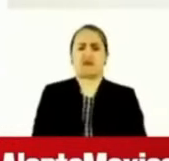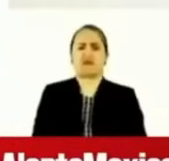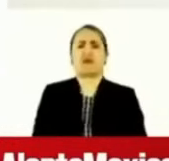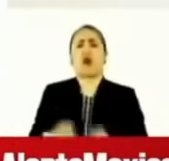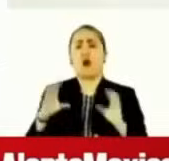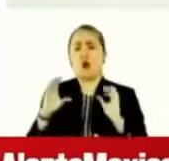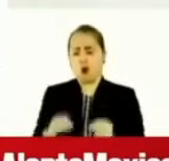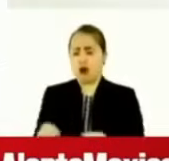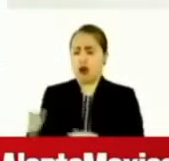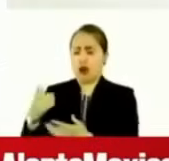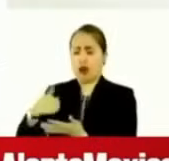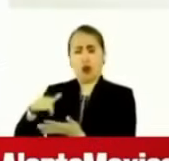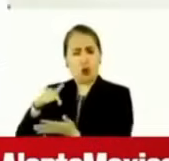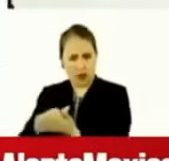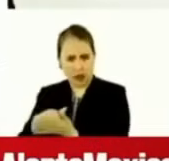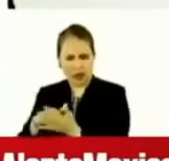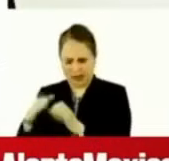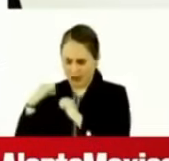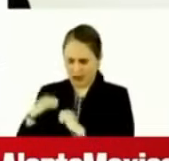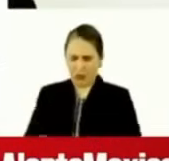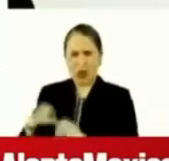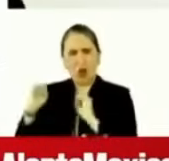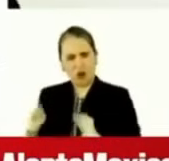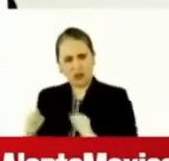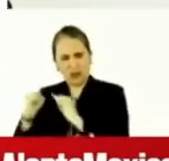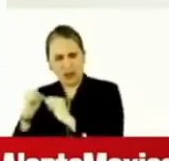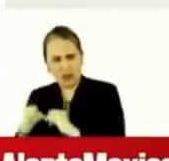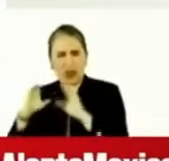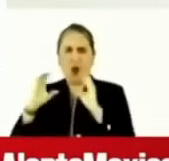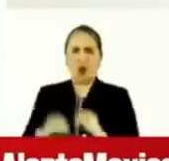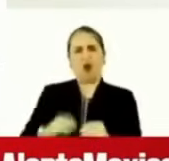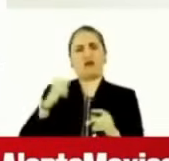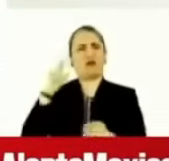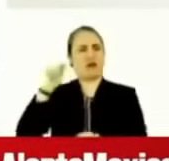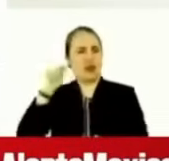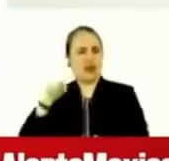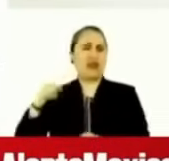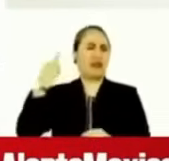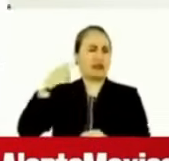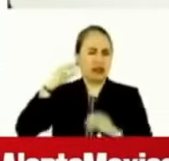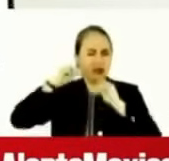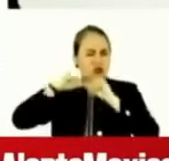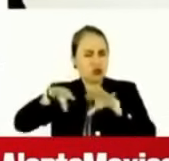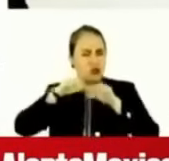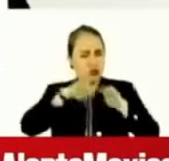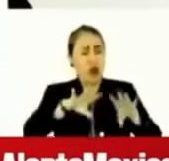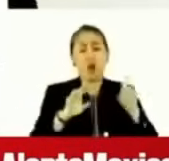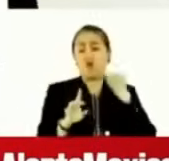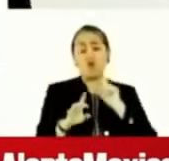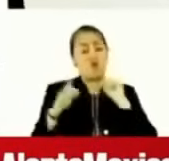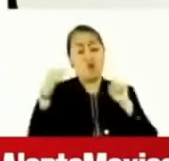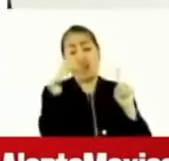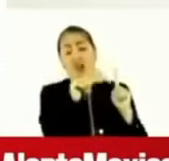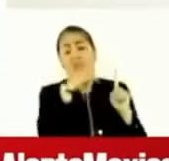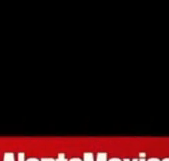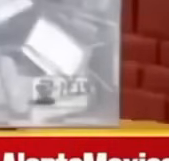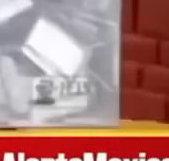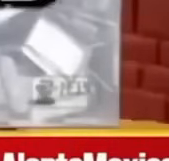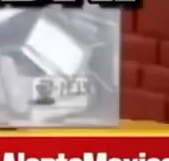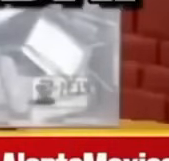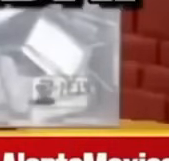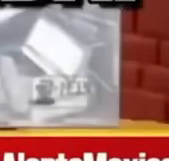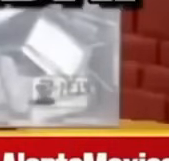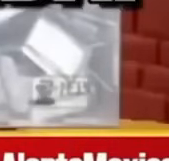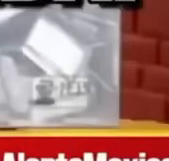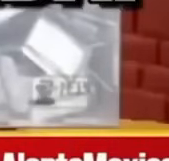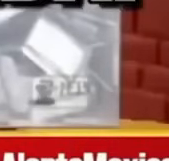a Norma Piña: nosotros no hemos sido elegidos por la voluntad ciudadana. Es decir, el pueblo no nos